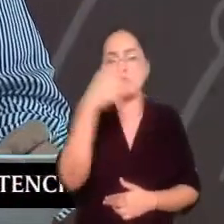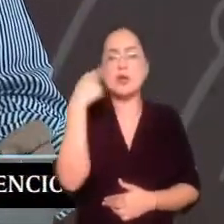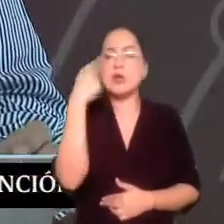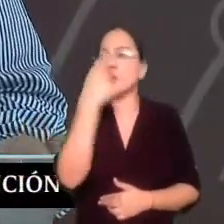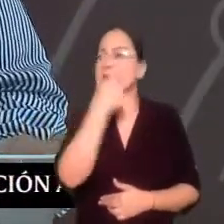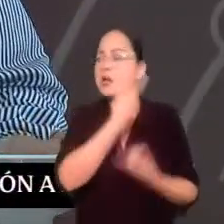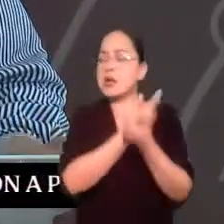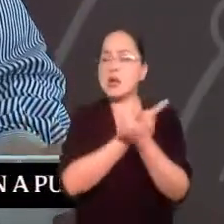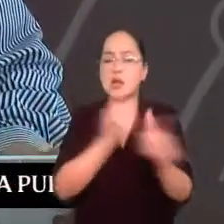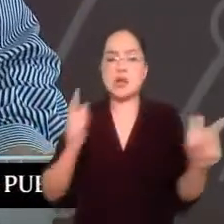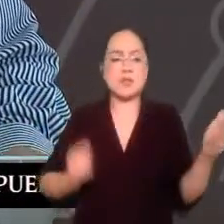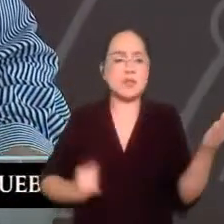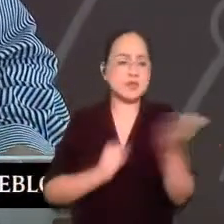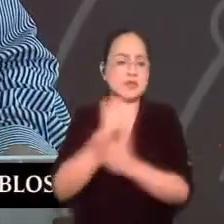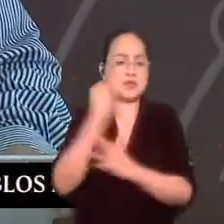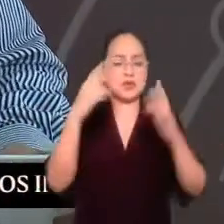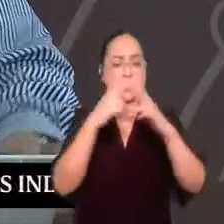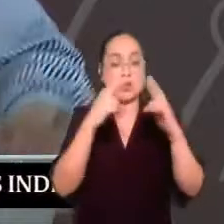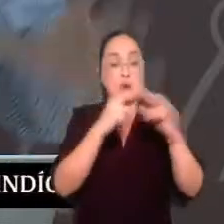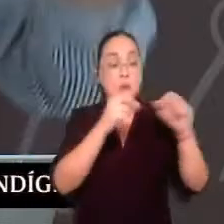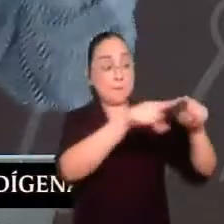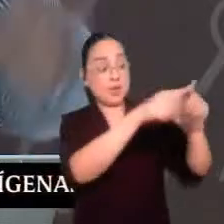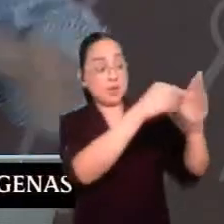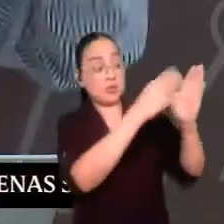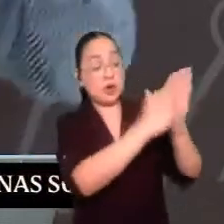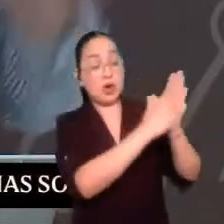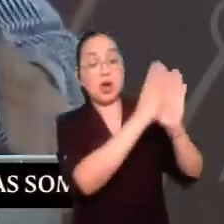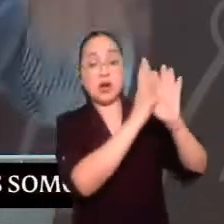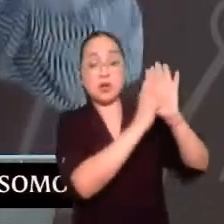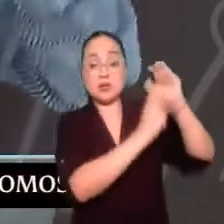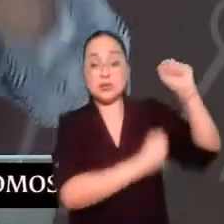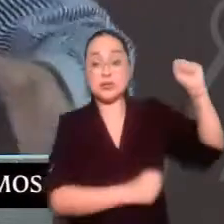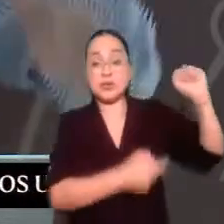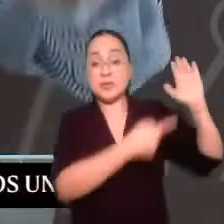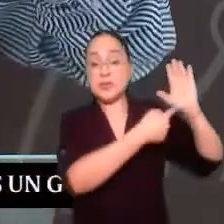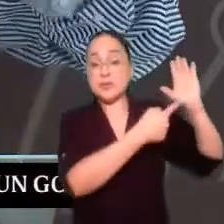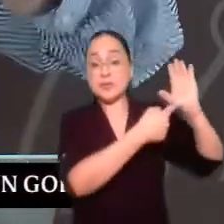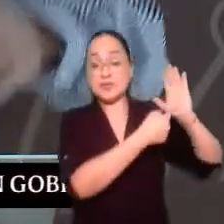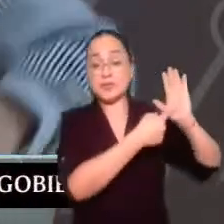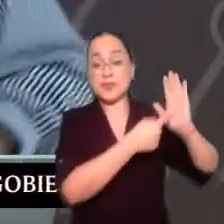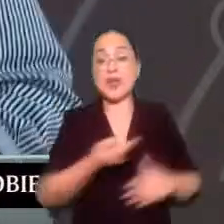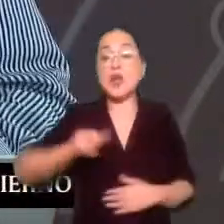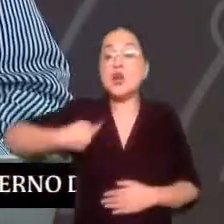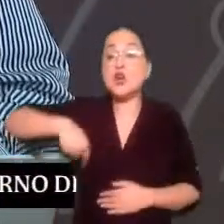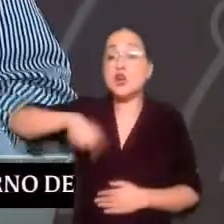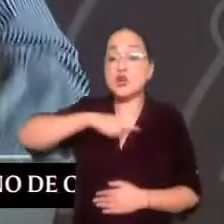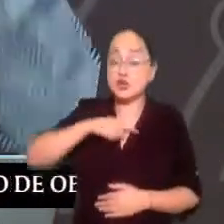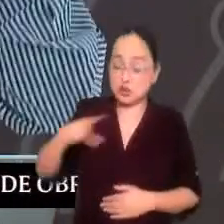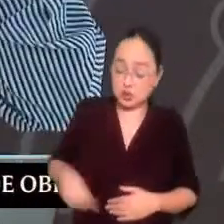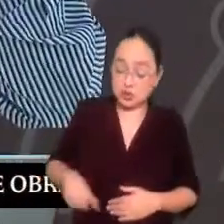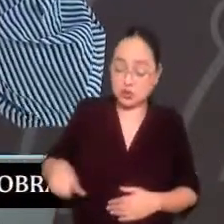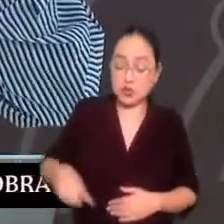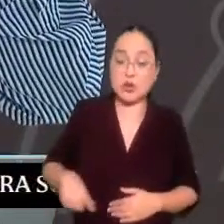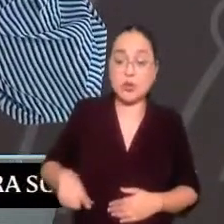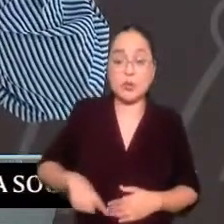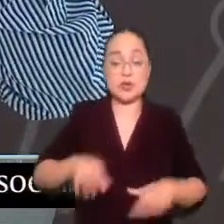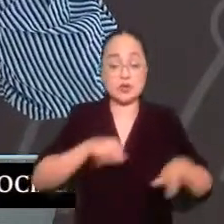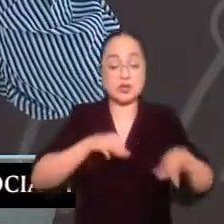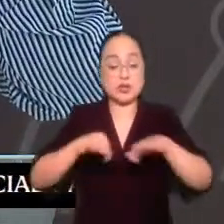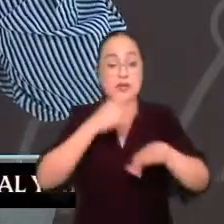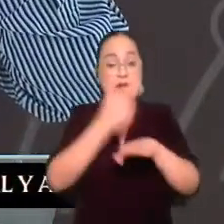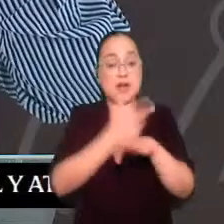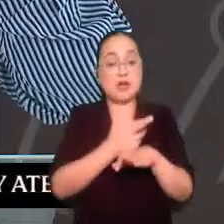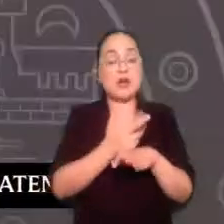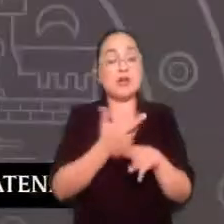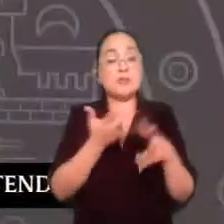así lo dice la Constitución. Los servidores públicos, Cristel, somos